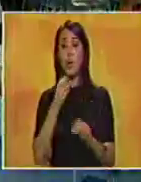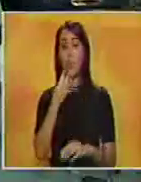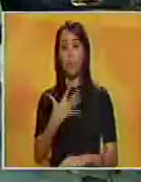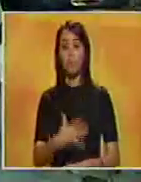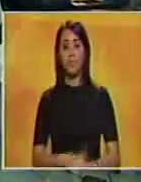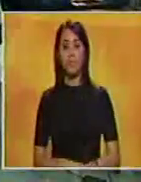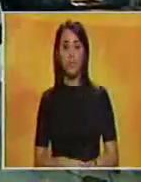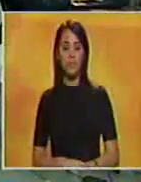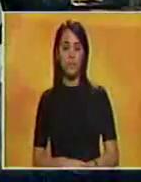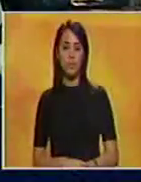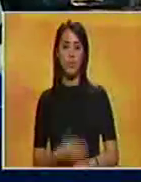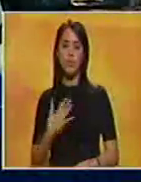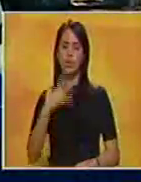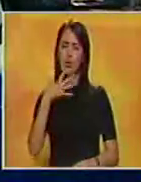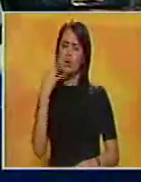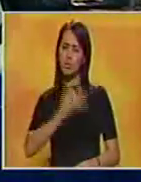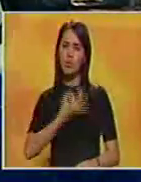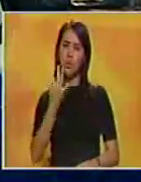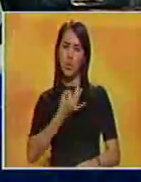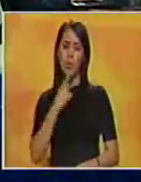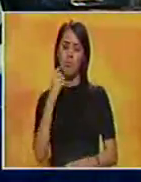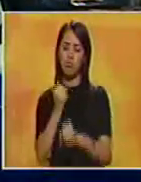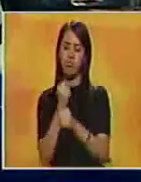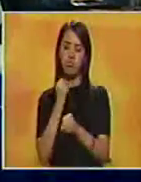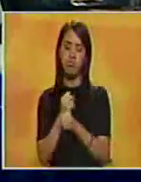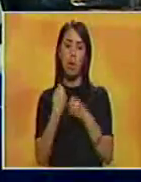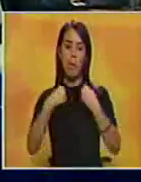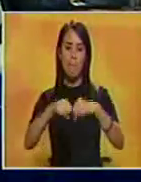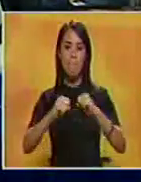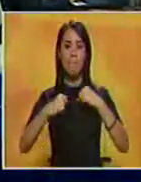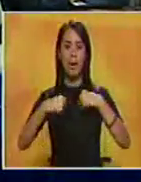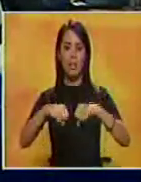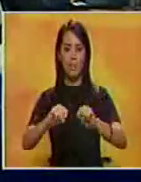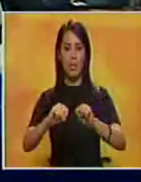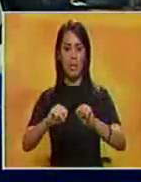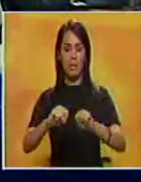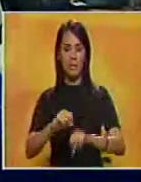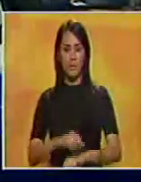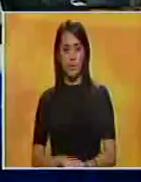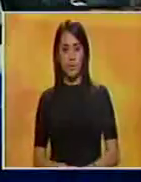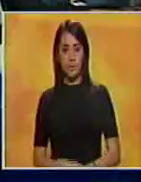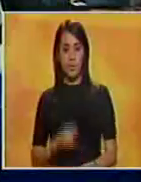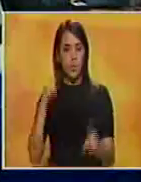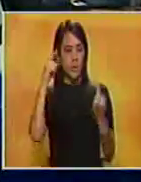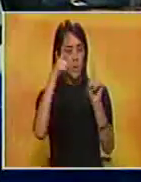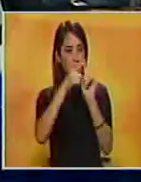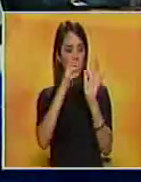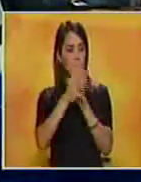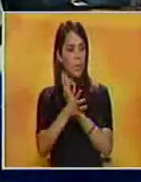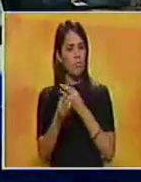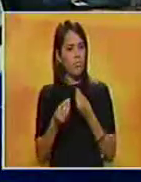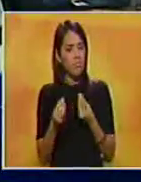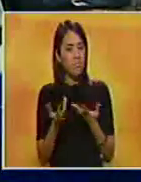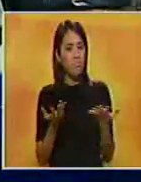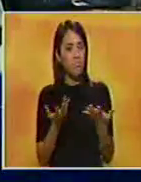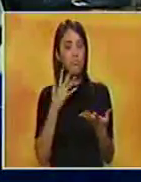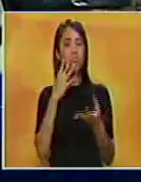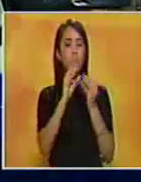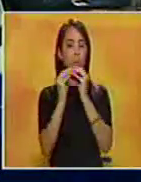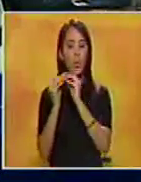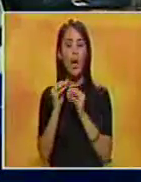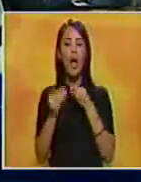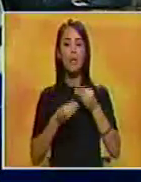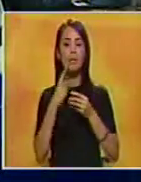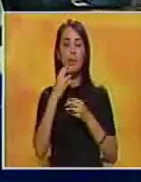positivo. Estamos convencidos de que a través de nuestro trabajo emprendedor, ya sea con fines de lucro o sin fines de lucro, podemos crear un